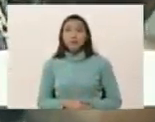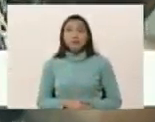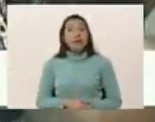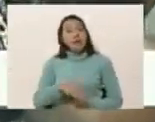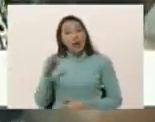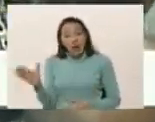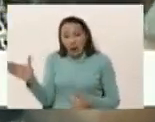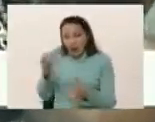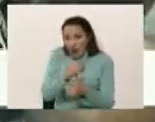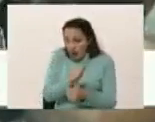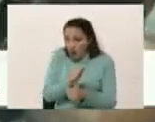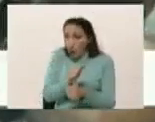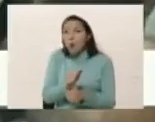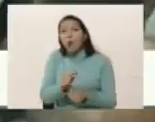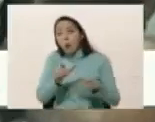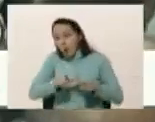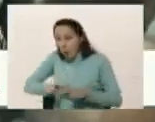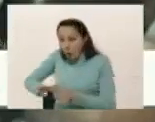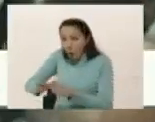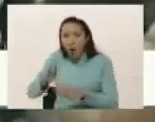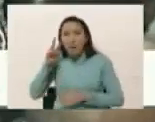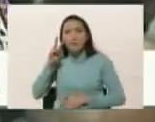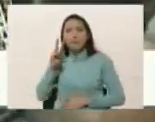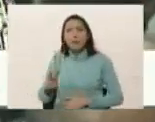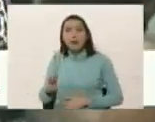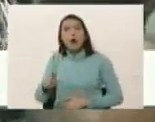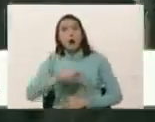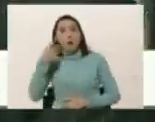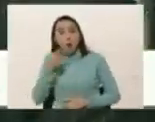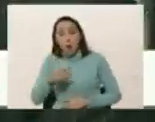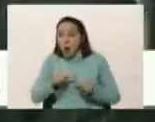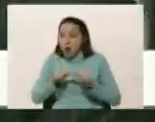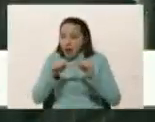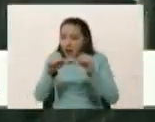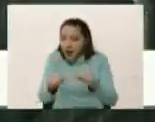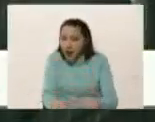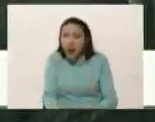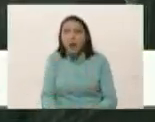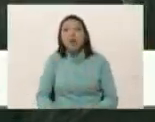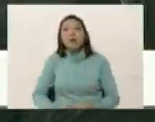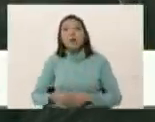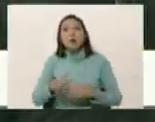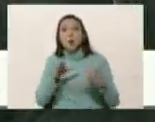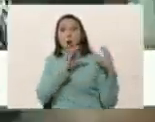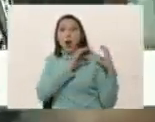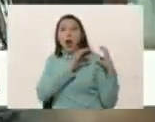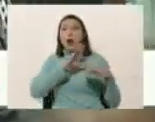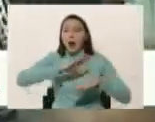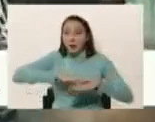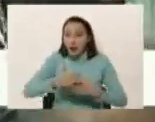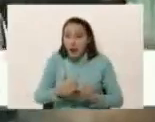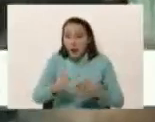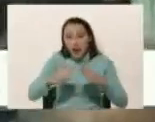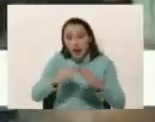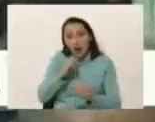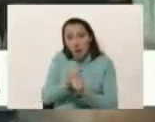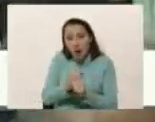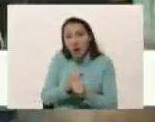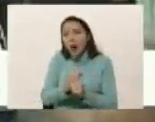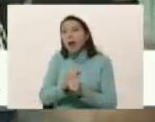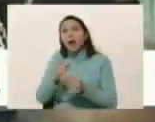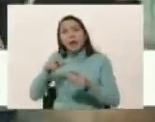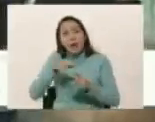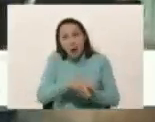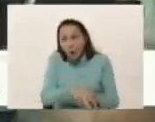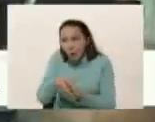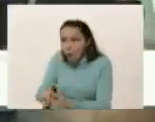espacio en lo público seguimos con la carga privada no solo del trabajo doméstico sino de la subordinación a la que queremos